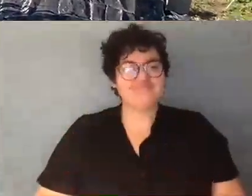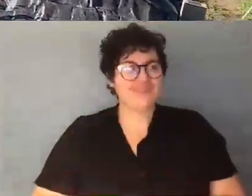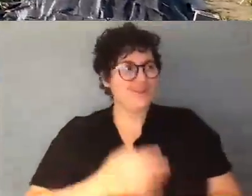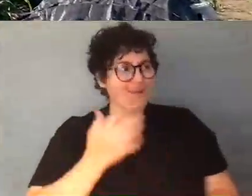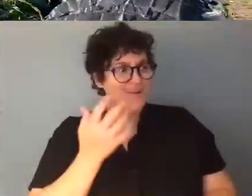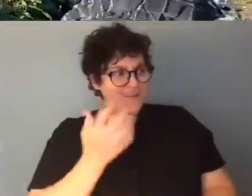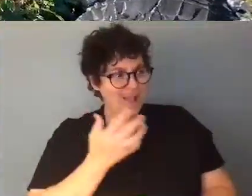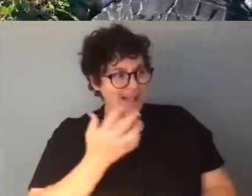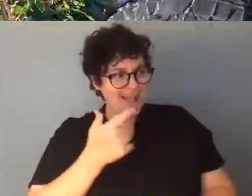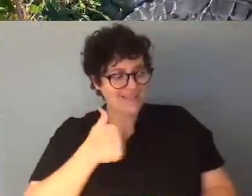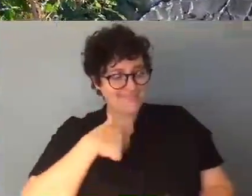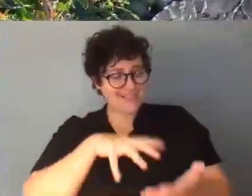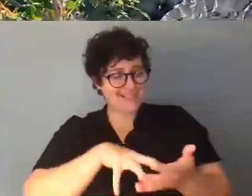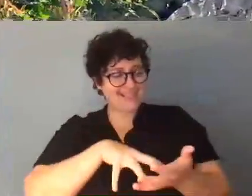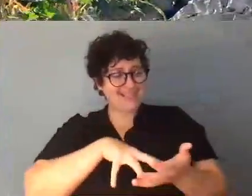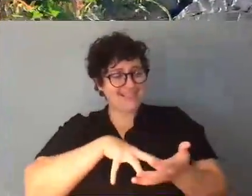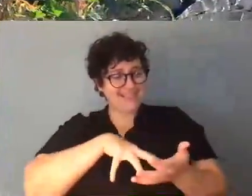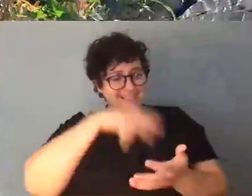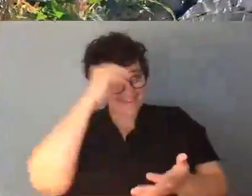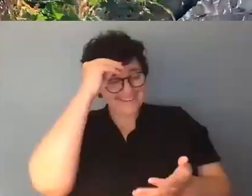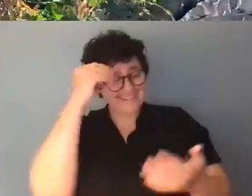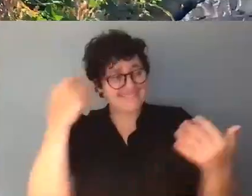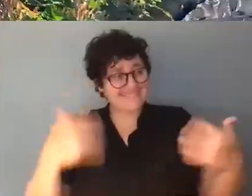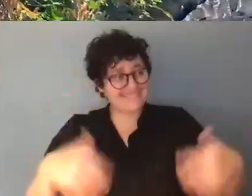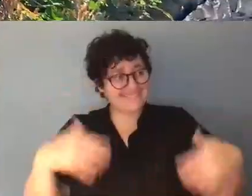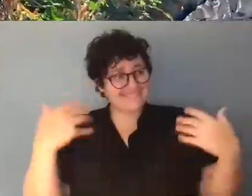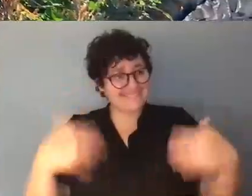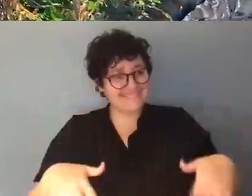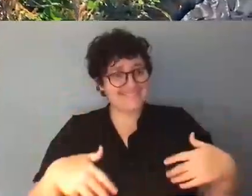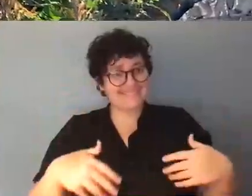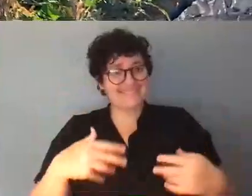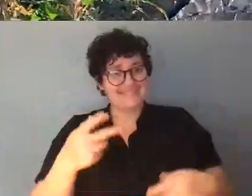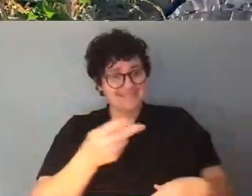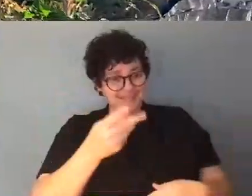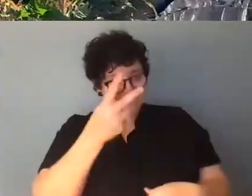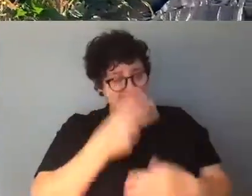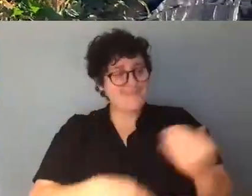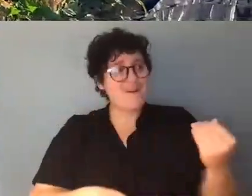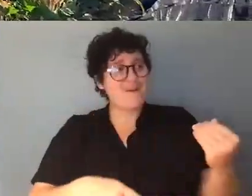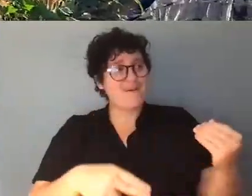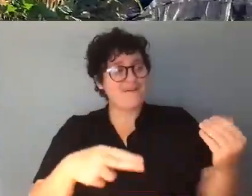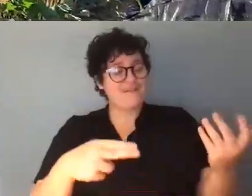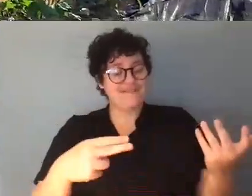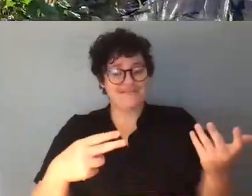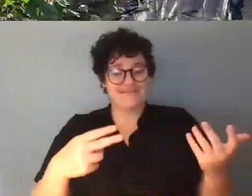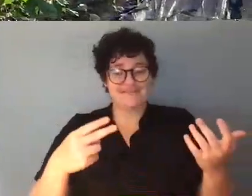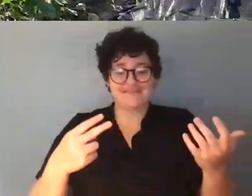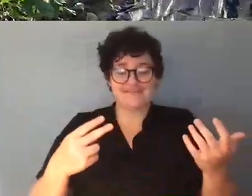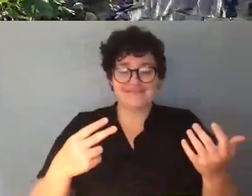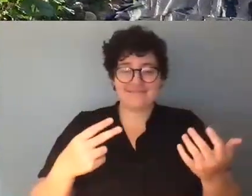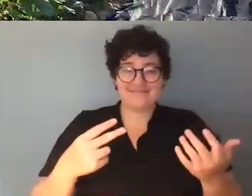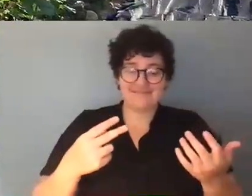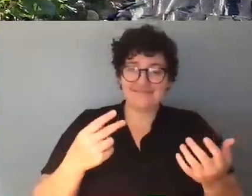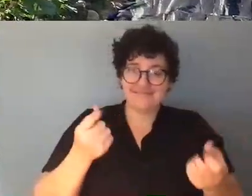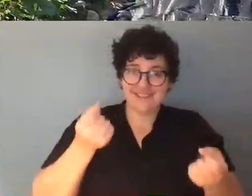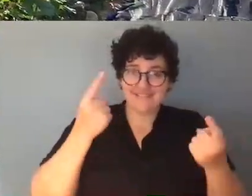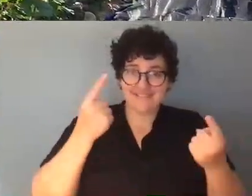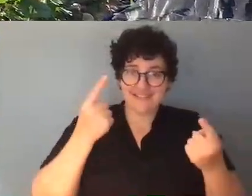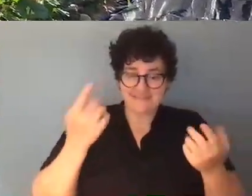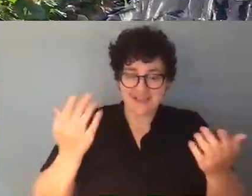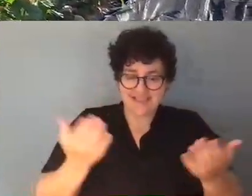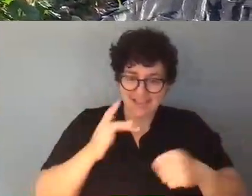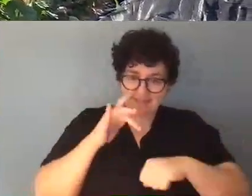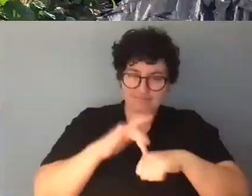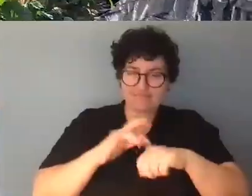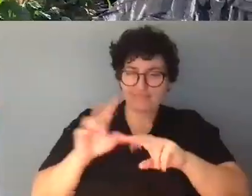o menos son esos meses Oiga, don Jorge, pues yo veo que usted ha aprendido mucho, y usted también, don Kim, con las manos en la tierra se